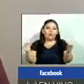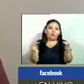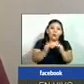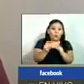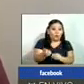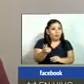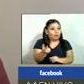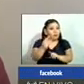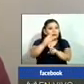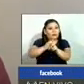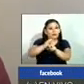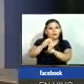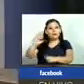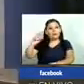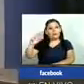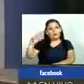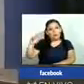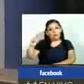próximo ciclo